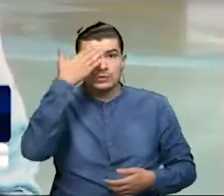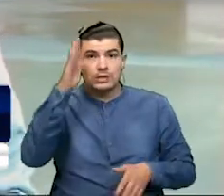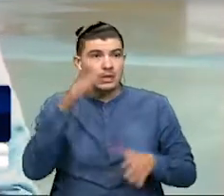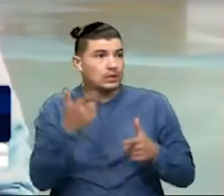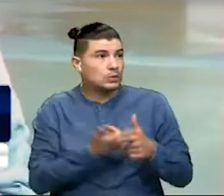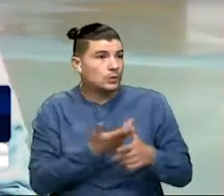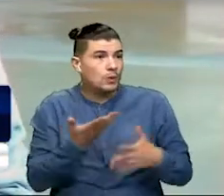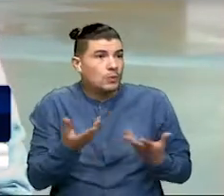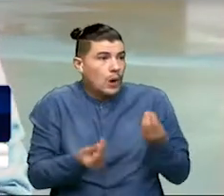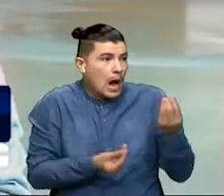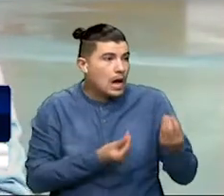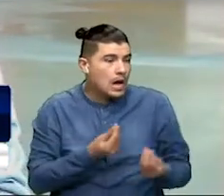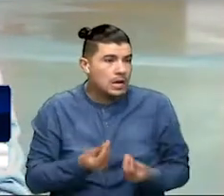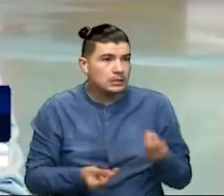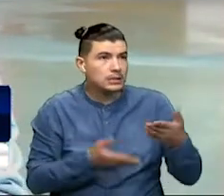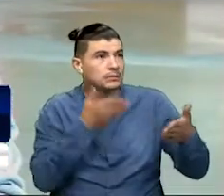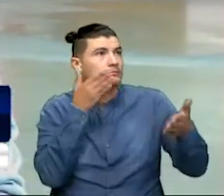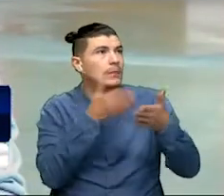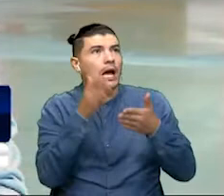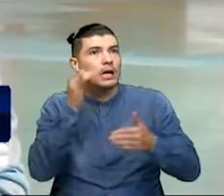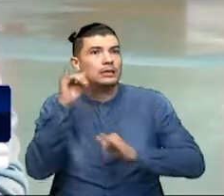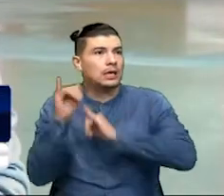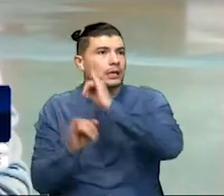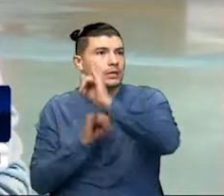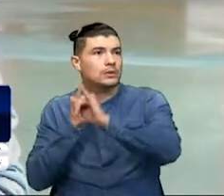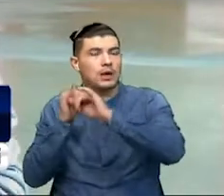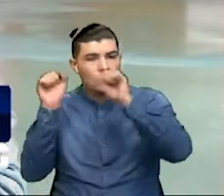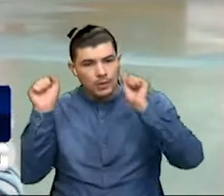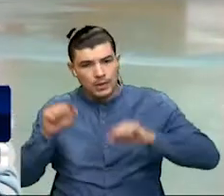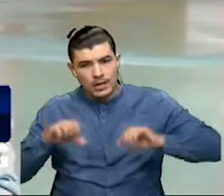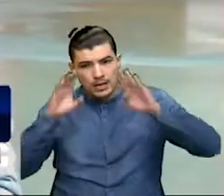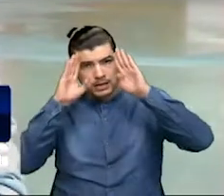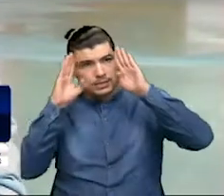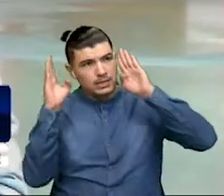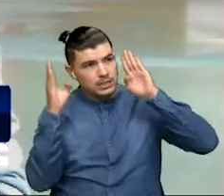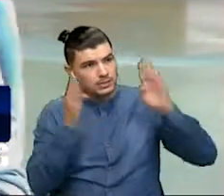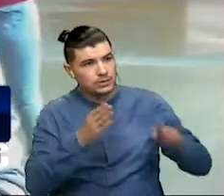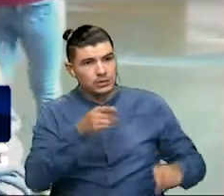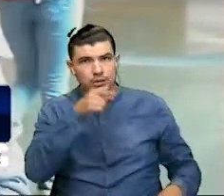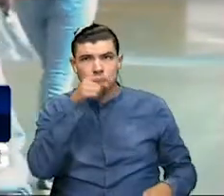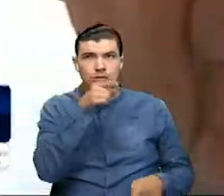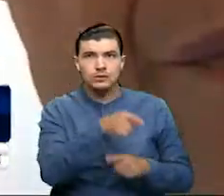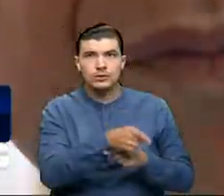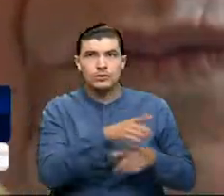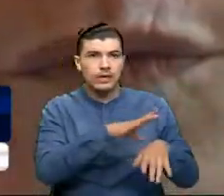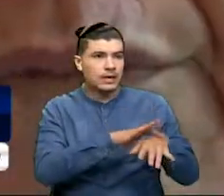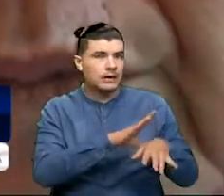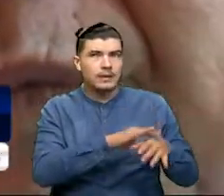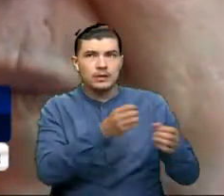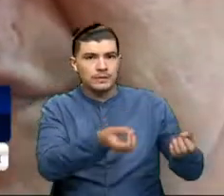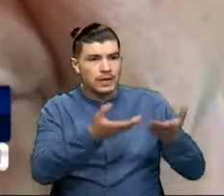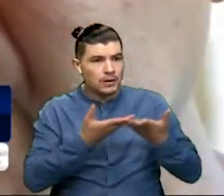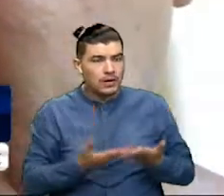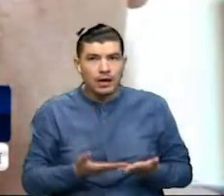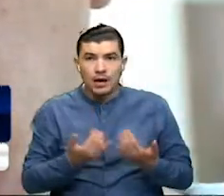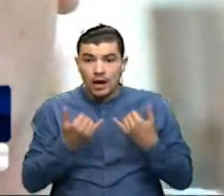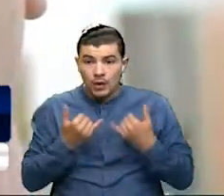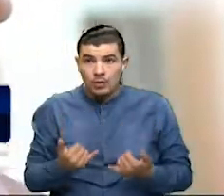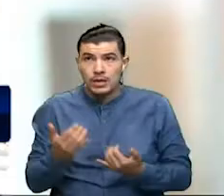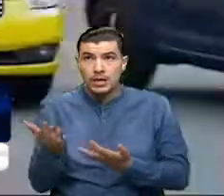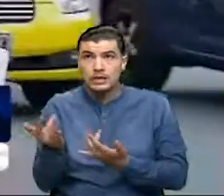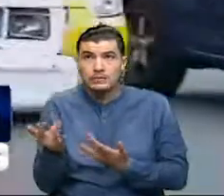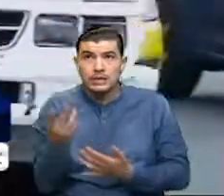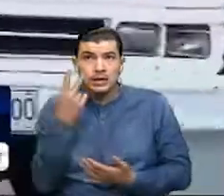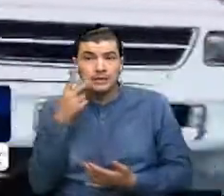a una instancia internacional para que el medicamento me lo entreguen. Por ahora solo queda